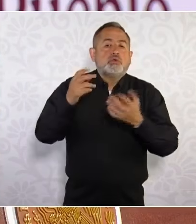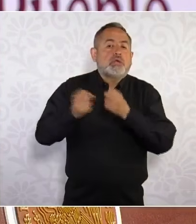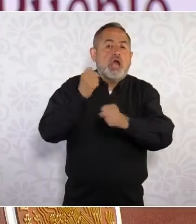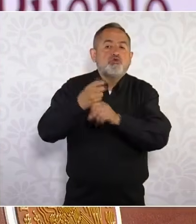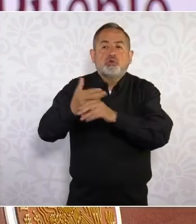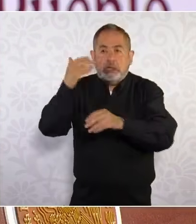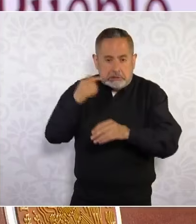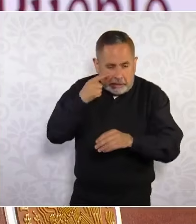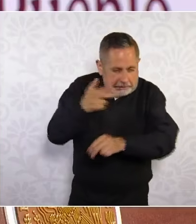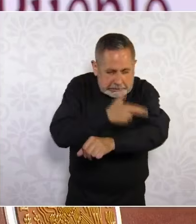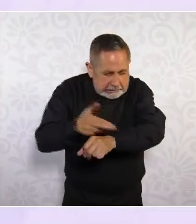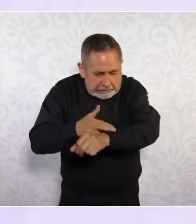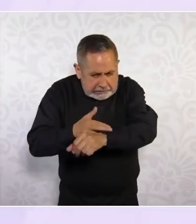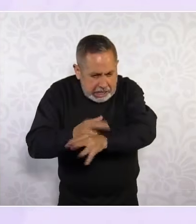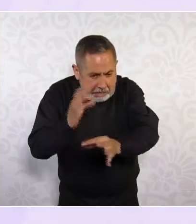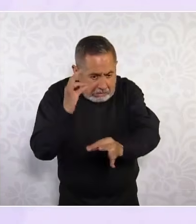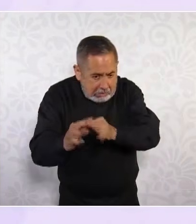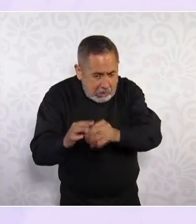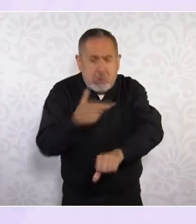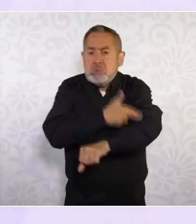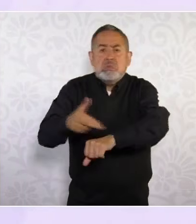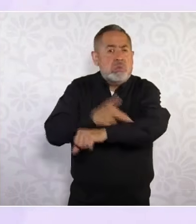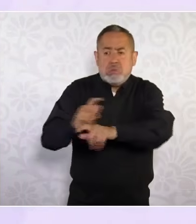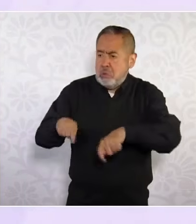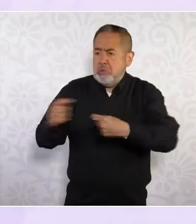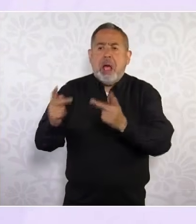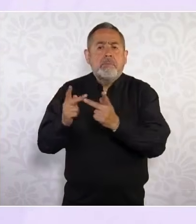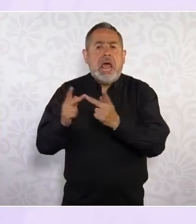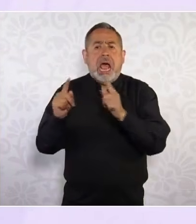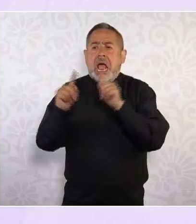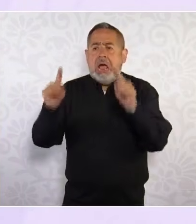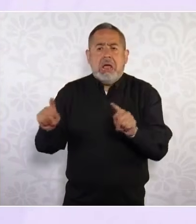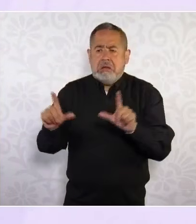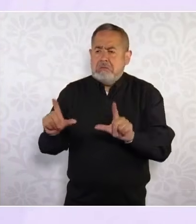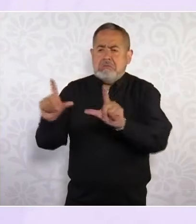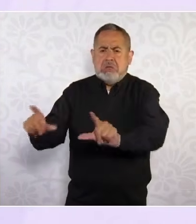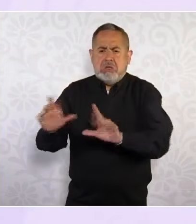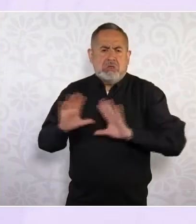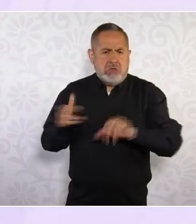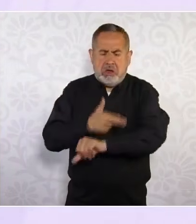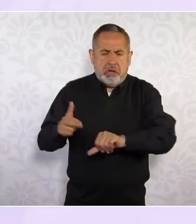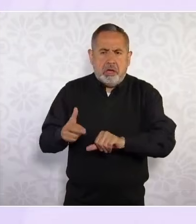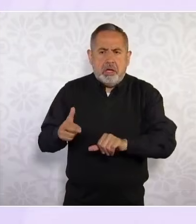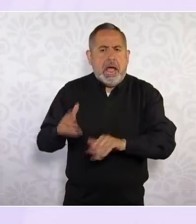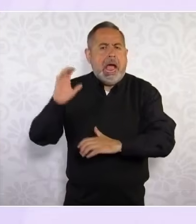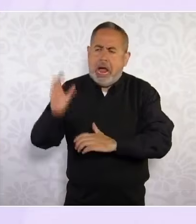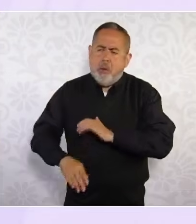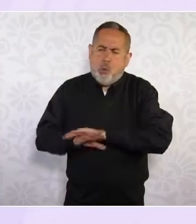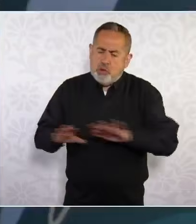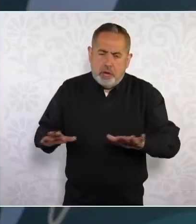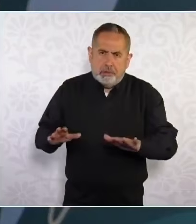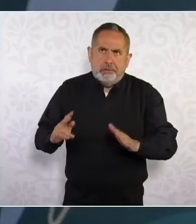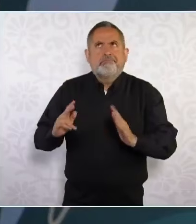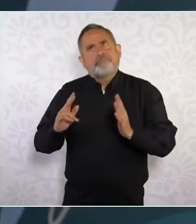eso se cumplió para ese periodo. Y de todas maneras hay un proceso de regularización que estamos simplificando para que no